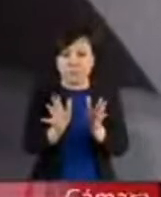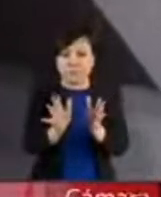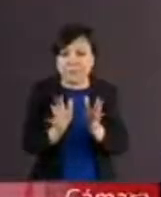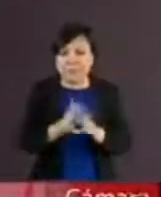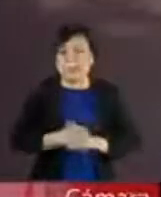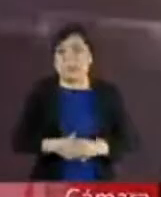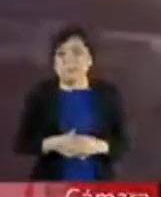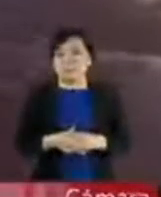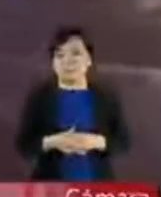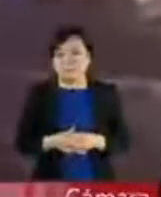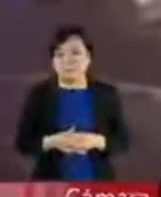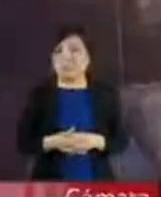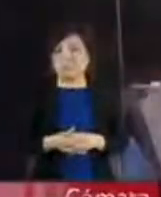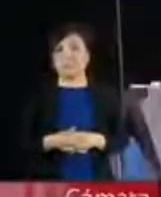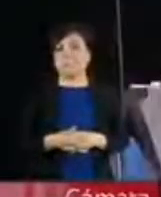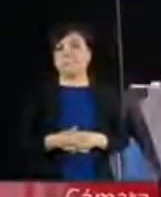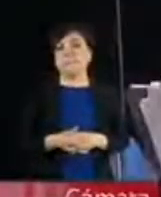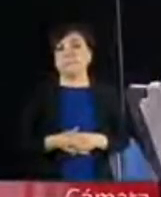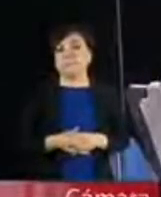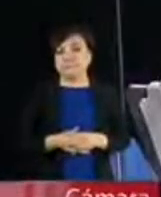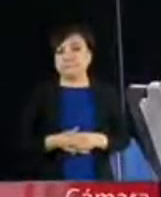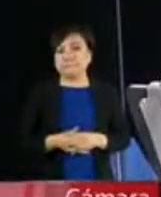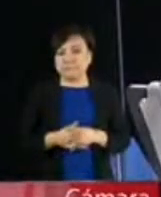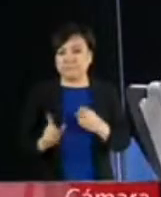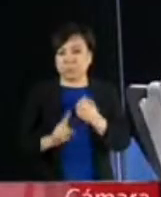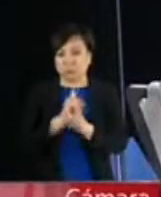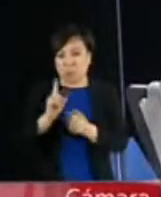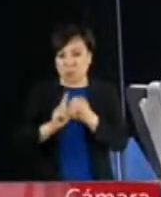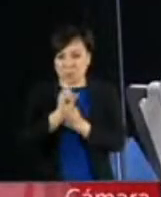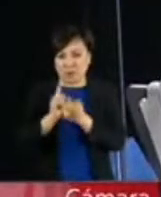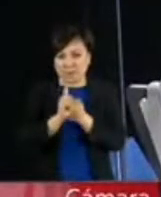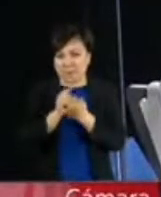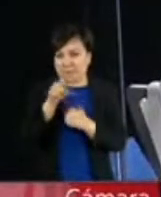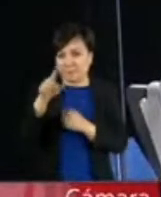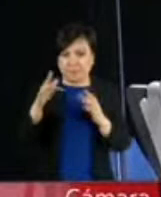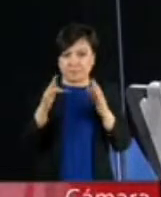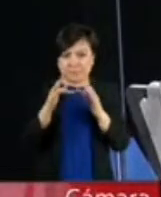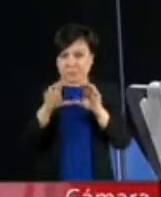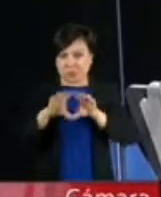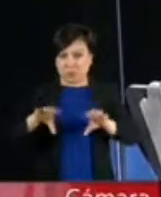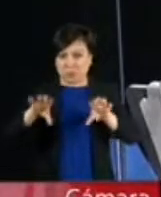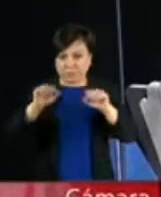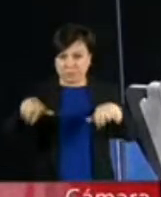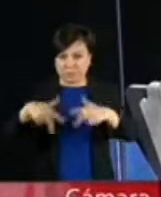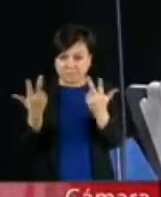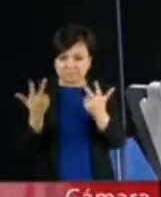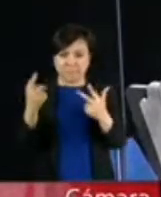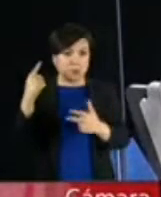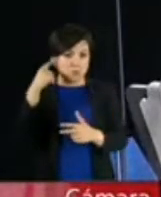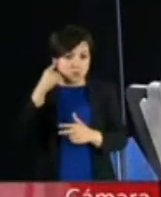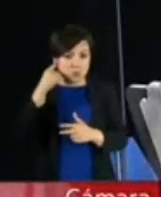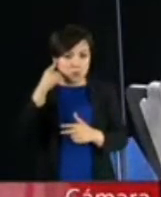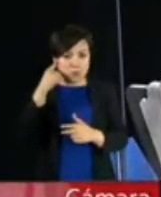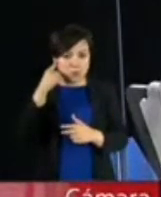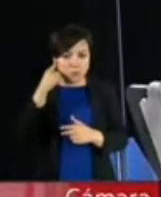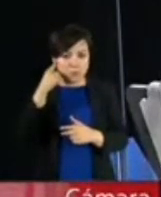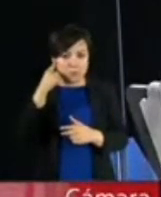fomentar. Estamos teniendo problemas con el sonido de su dispositivo. Que le facilite a cualquier